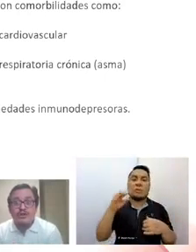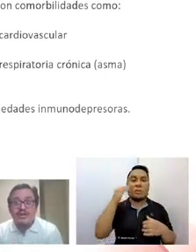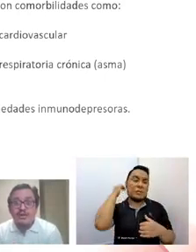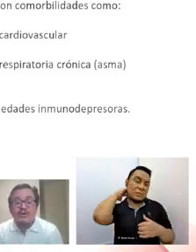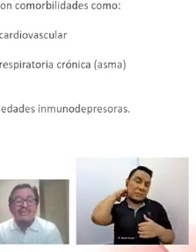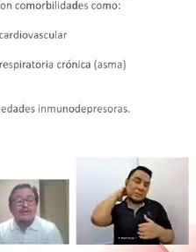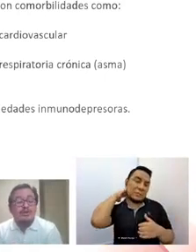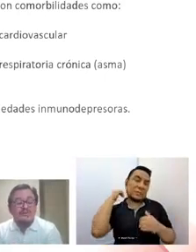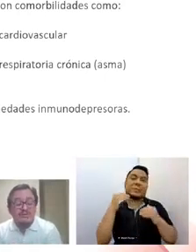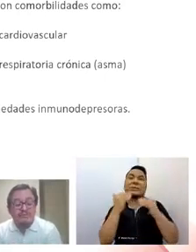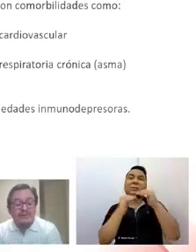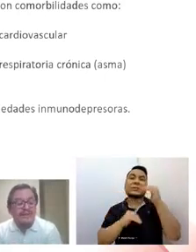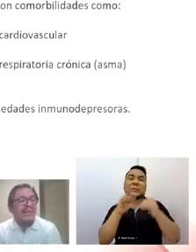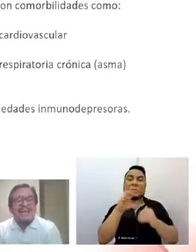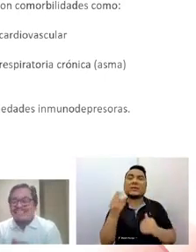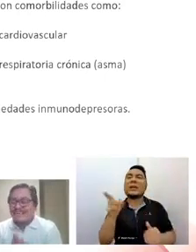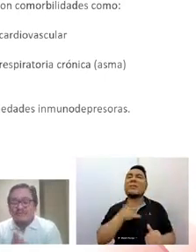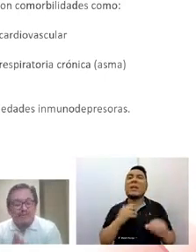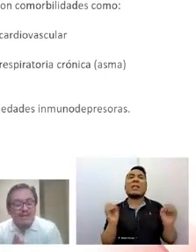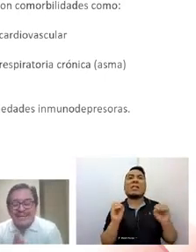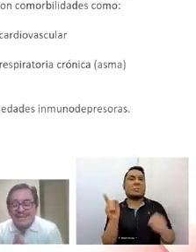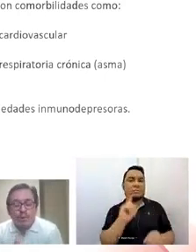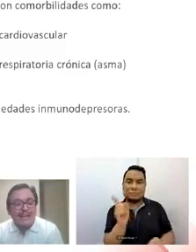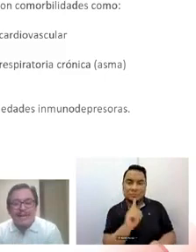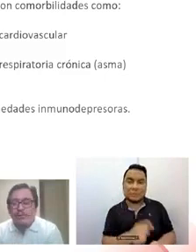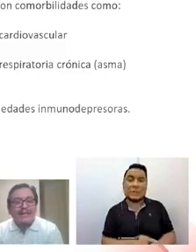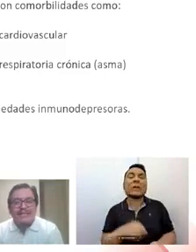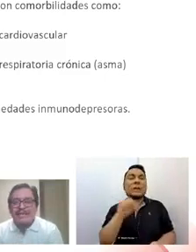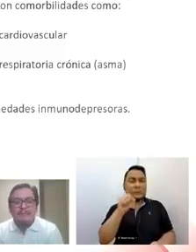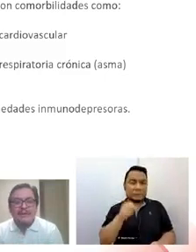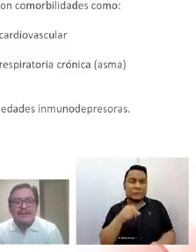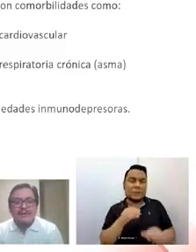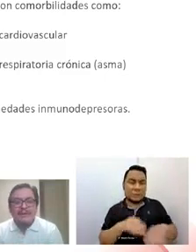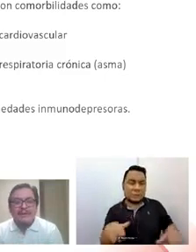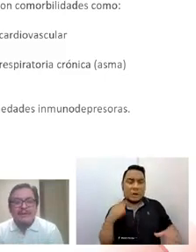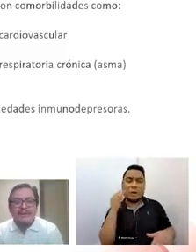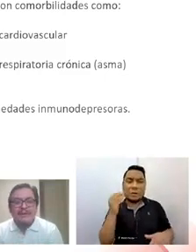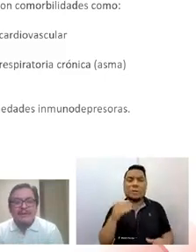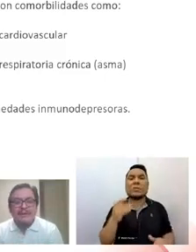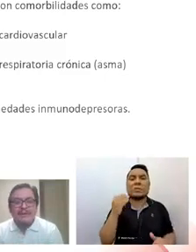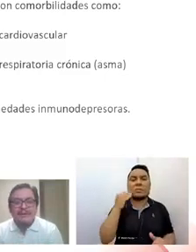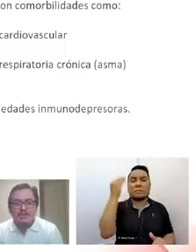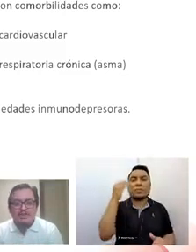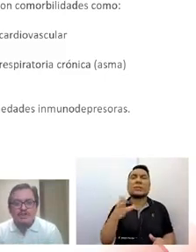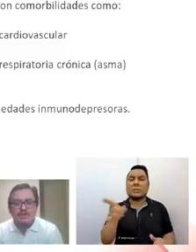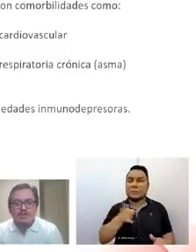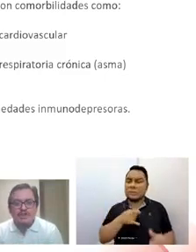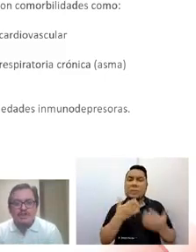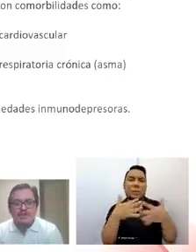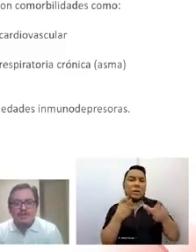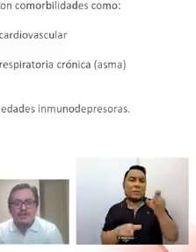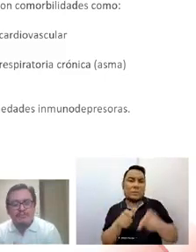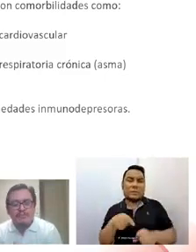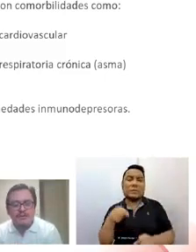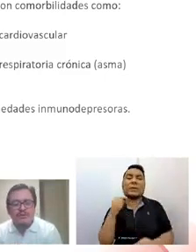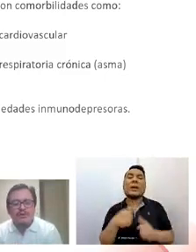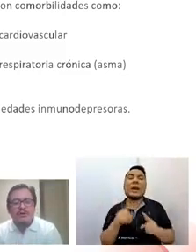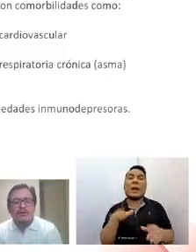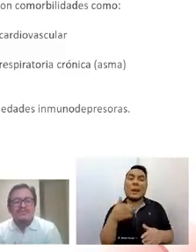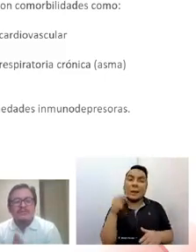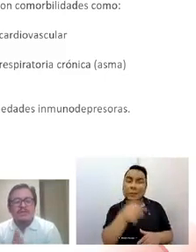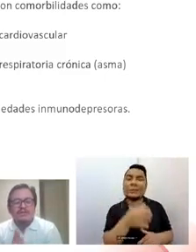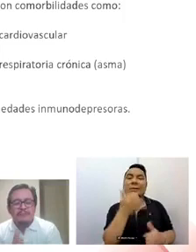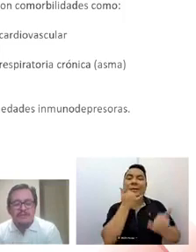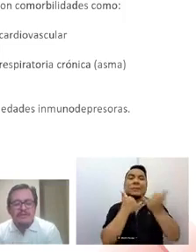adultos menores de 50 no se infecten. Se infectan igual que cualquier persona, y ahí hay un error que se ha